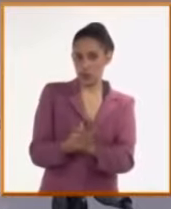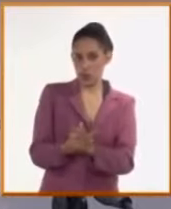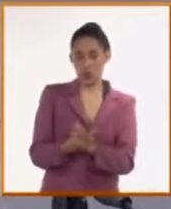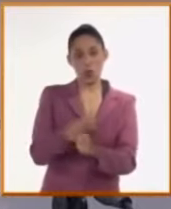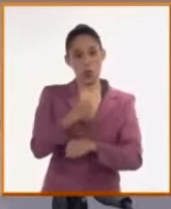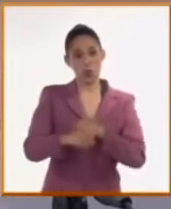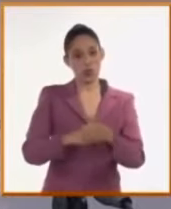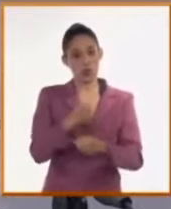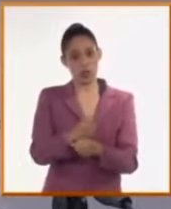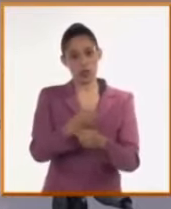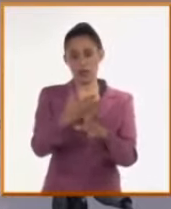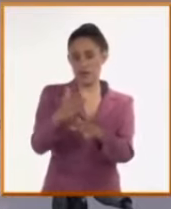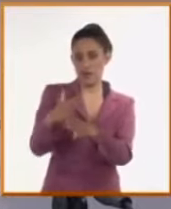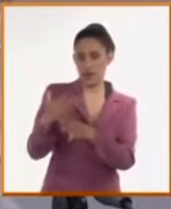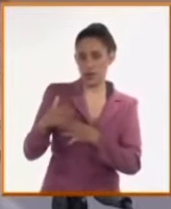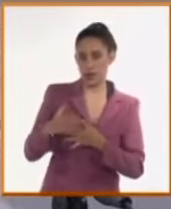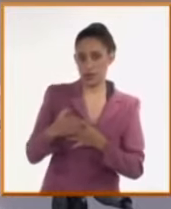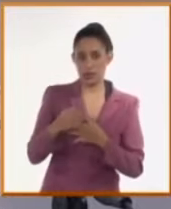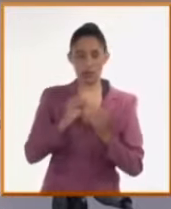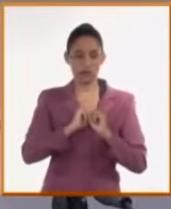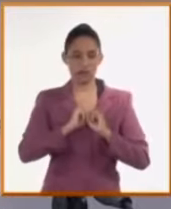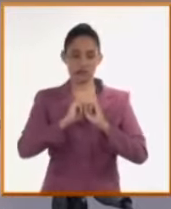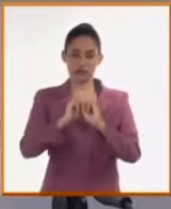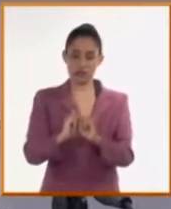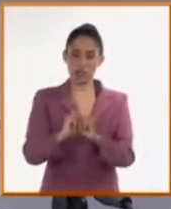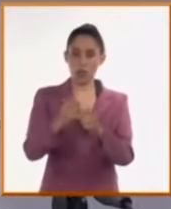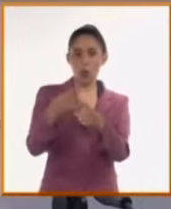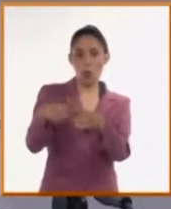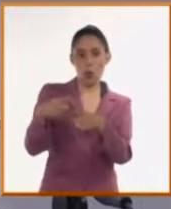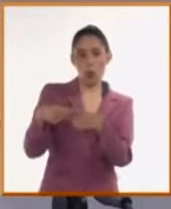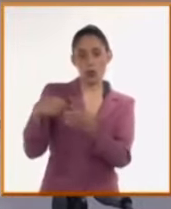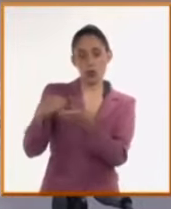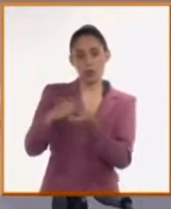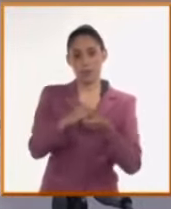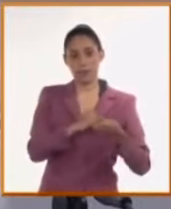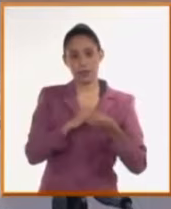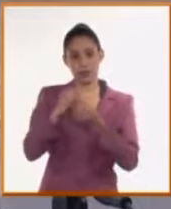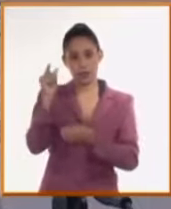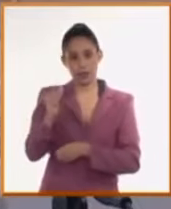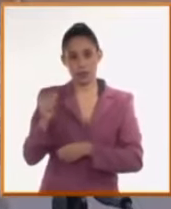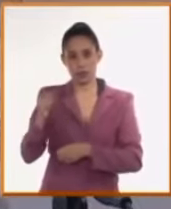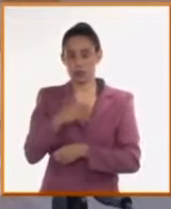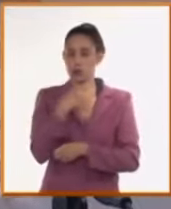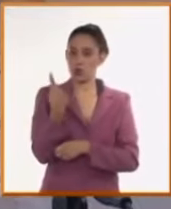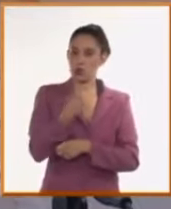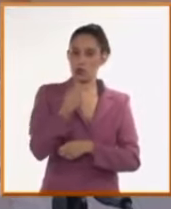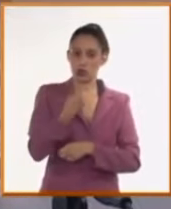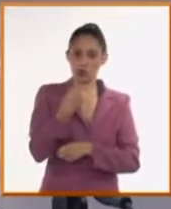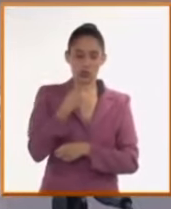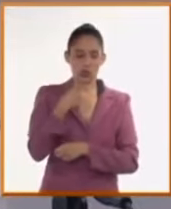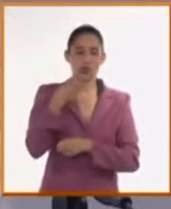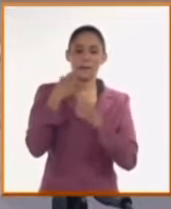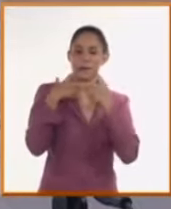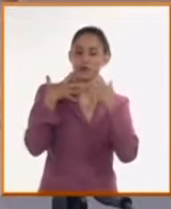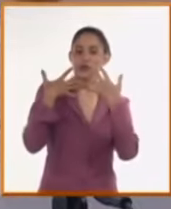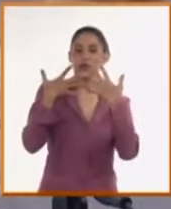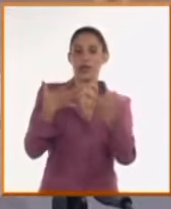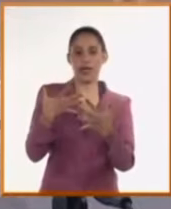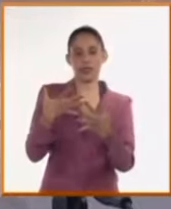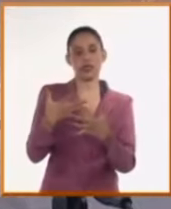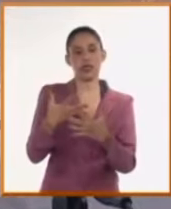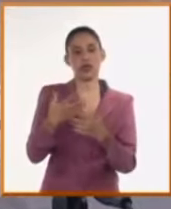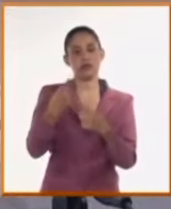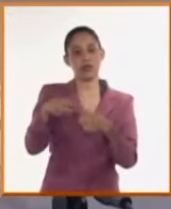directas vías indirectas con interlocutores diversos y no descartar remos ninguna oportunidad para